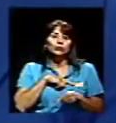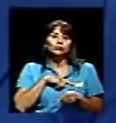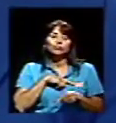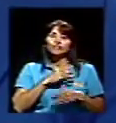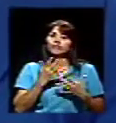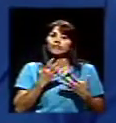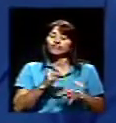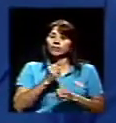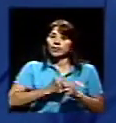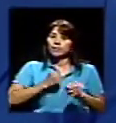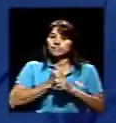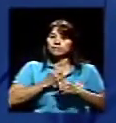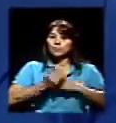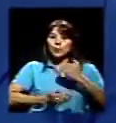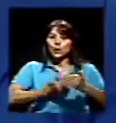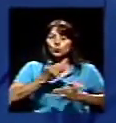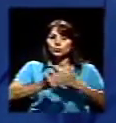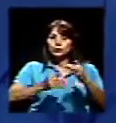importante